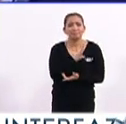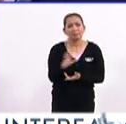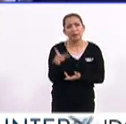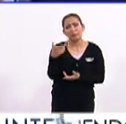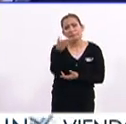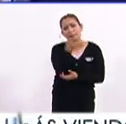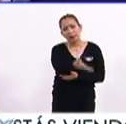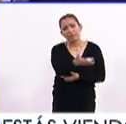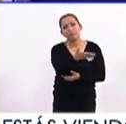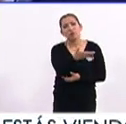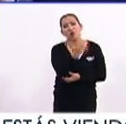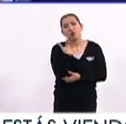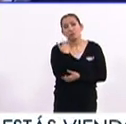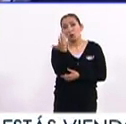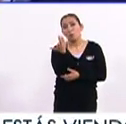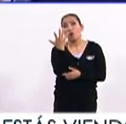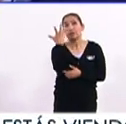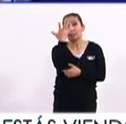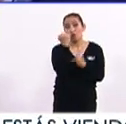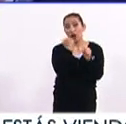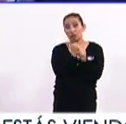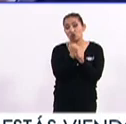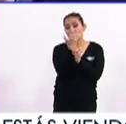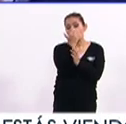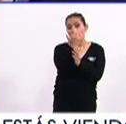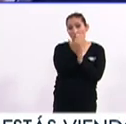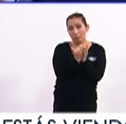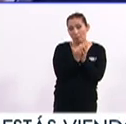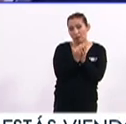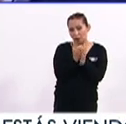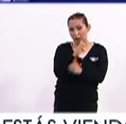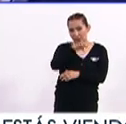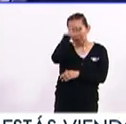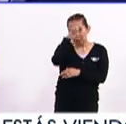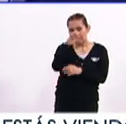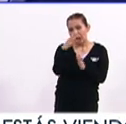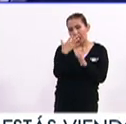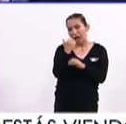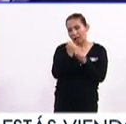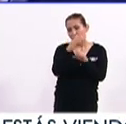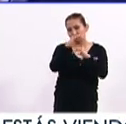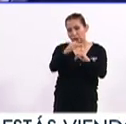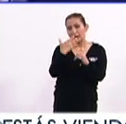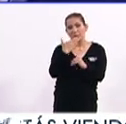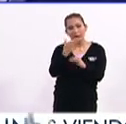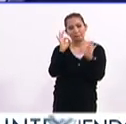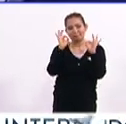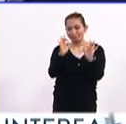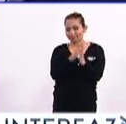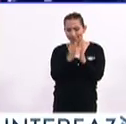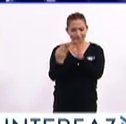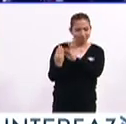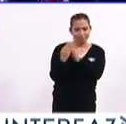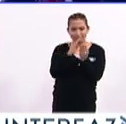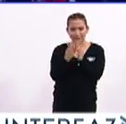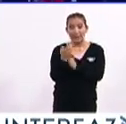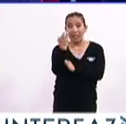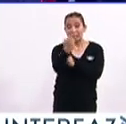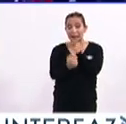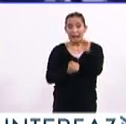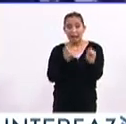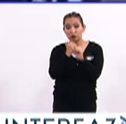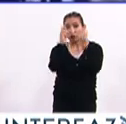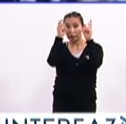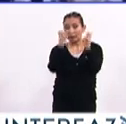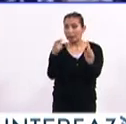general pedimos que sean menores a 5 años y que nos los lleven en buenas condiciones. Este año,